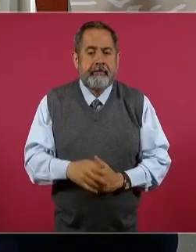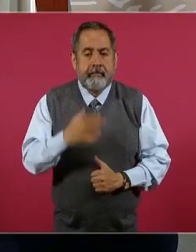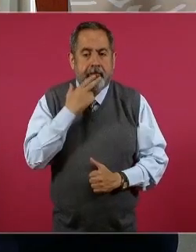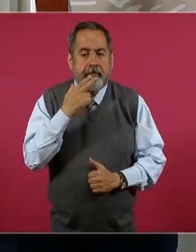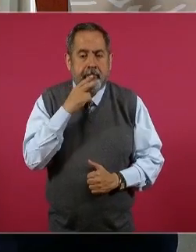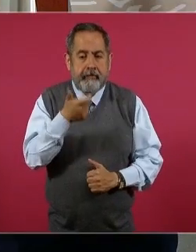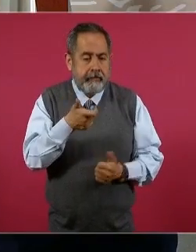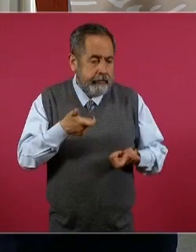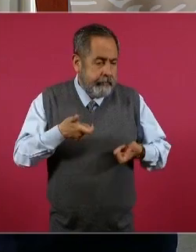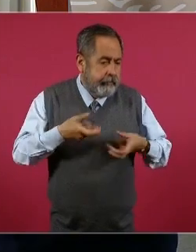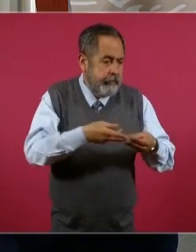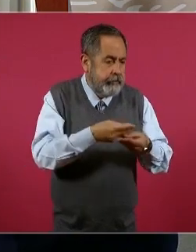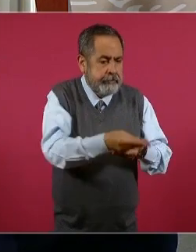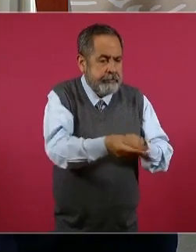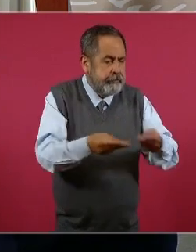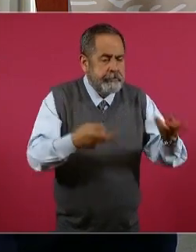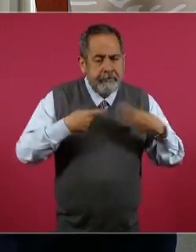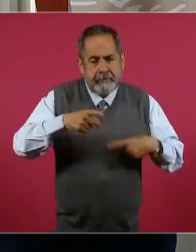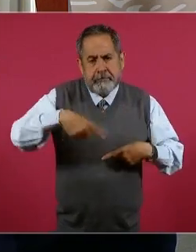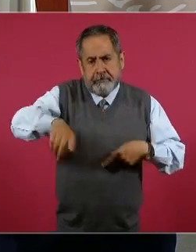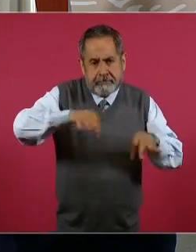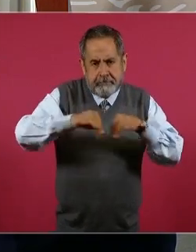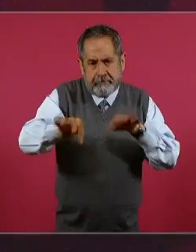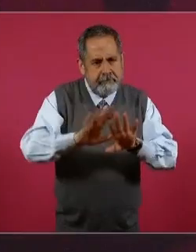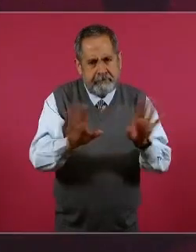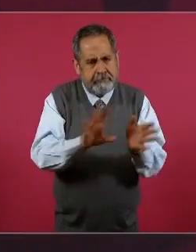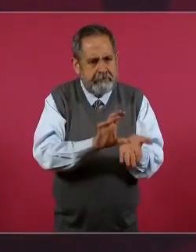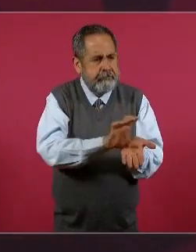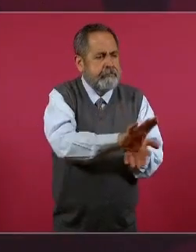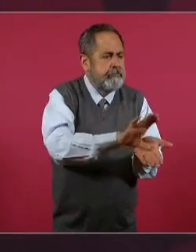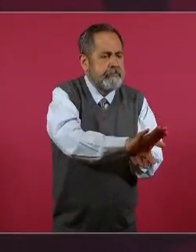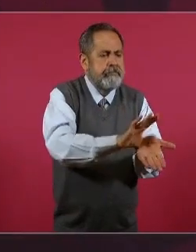utilicen esos fondos para los trabajadores